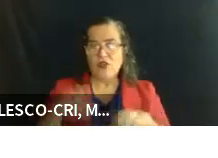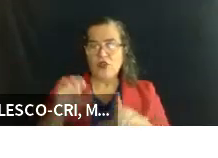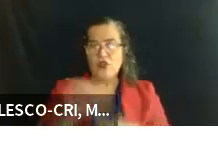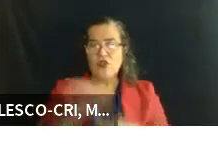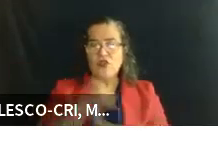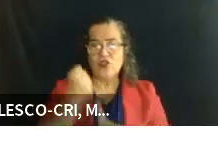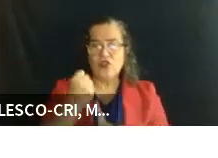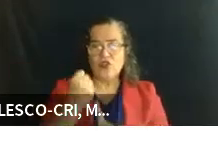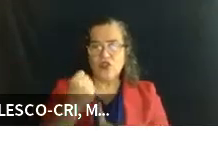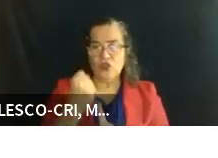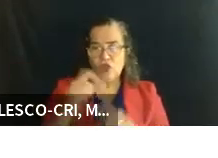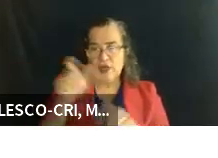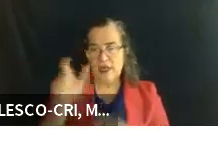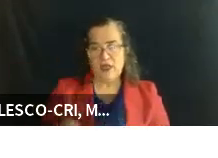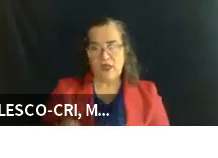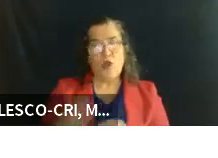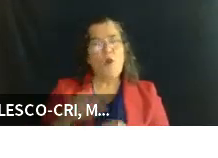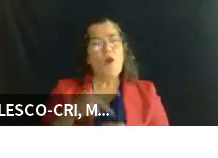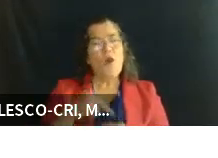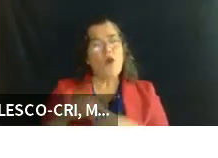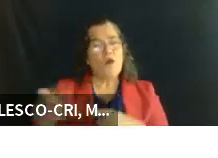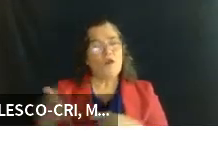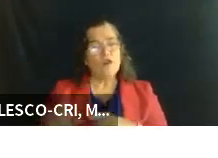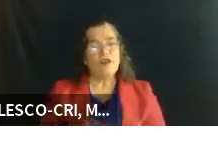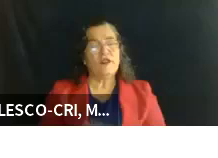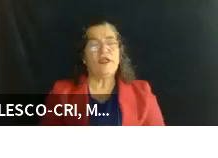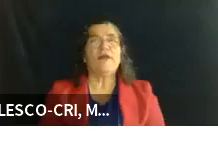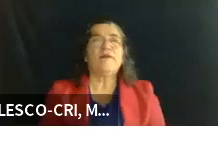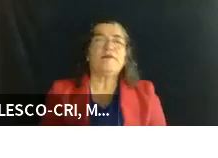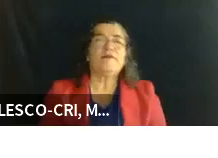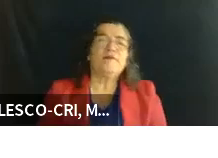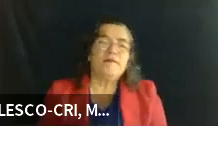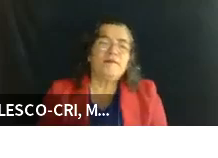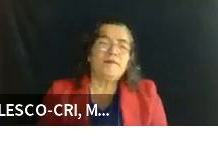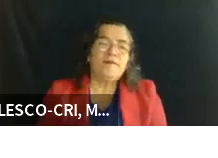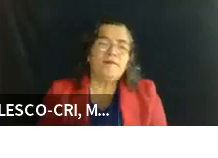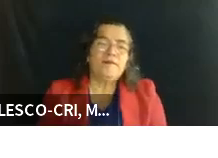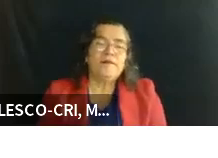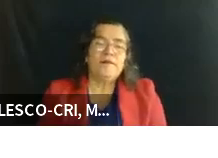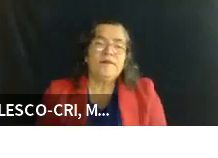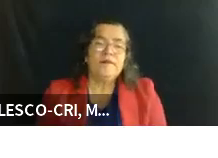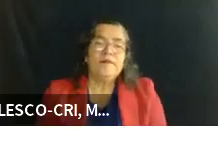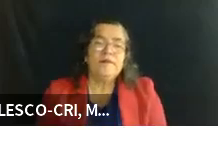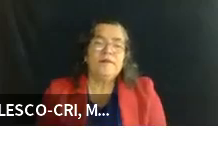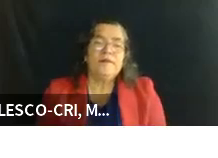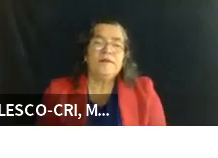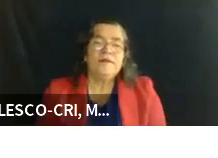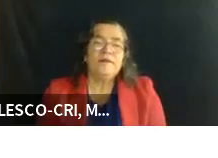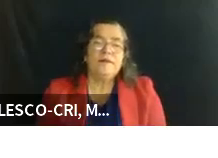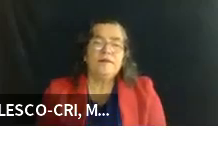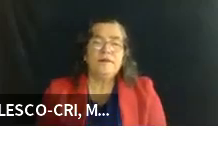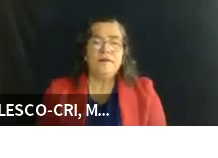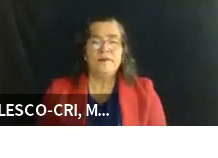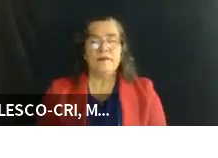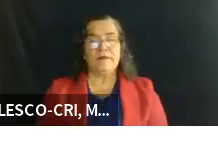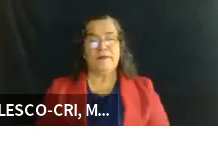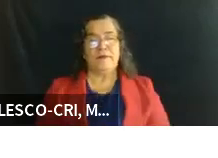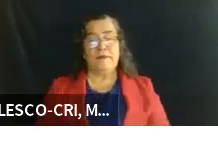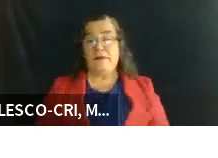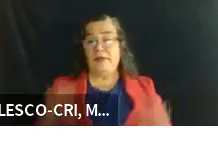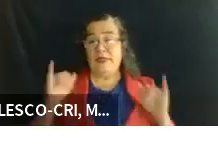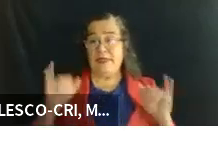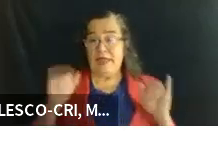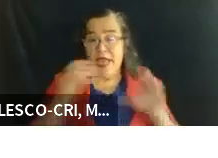sea profesional. Pues bien, hecho esto y definida la atribución de niveles de